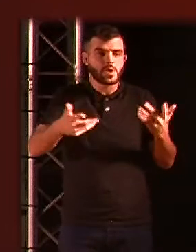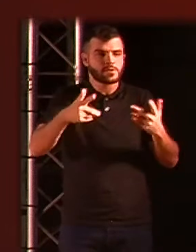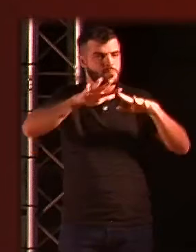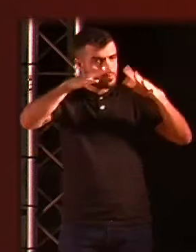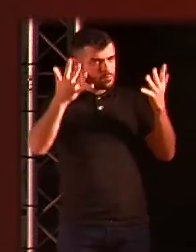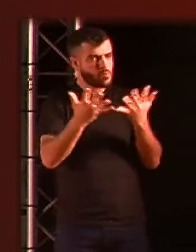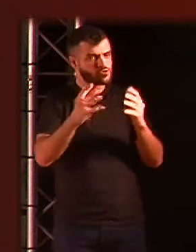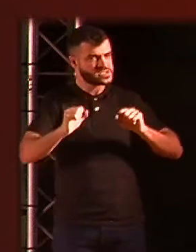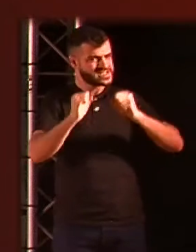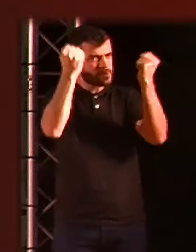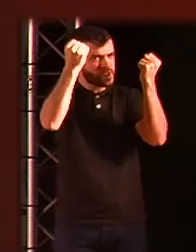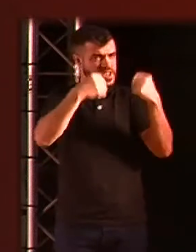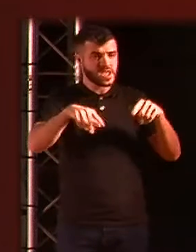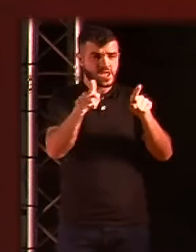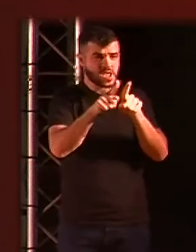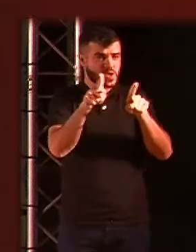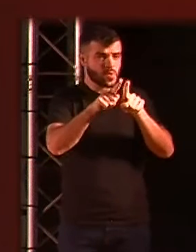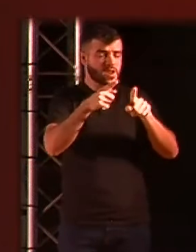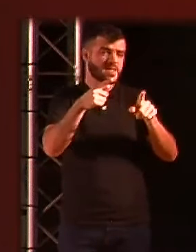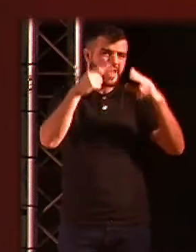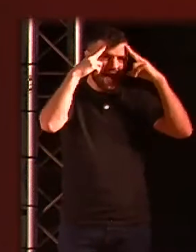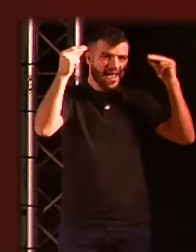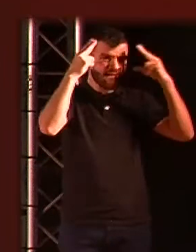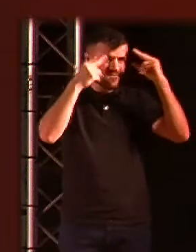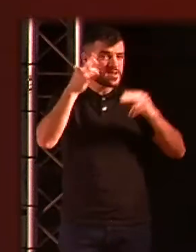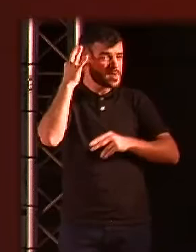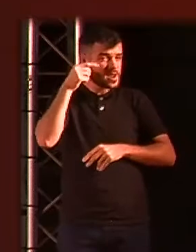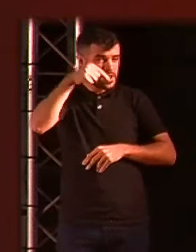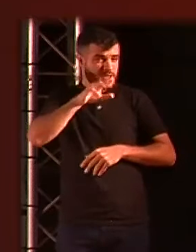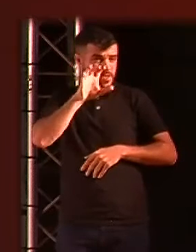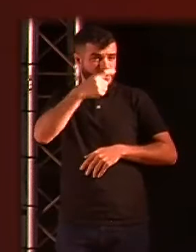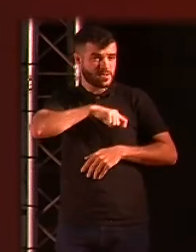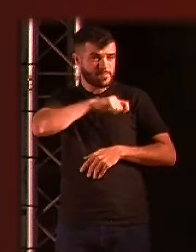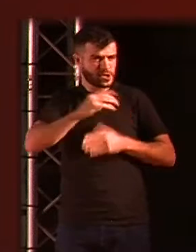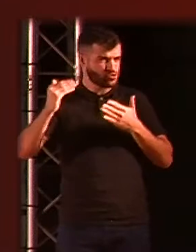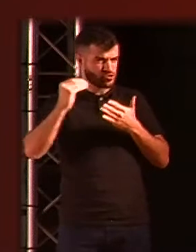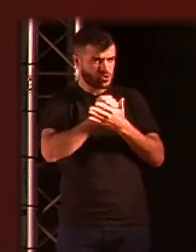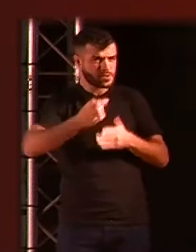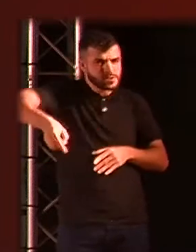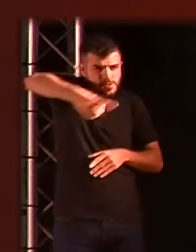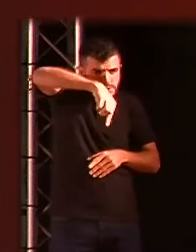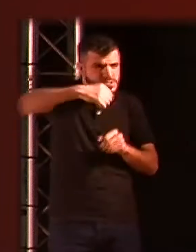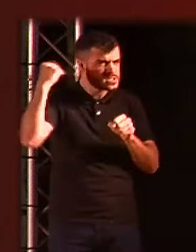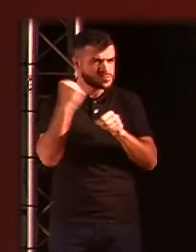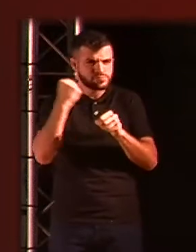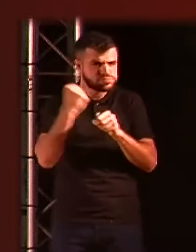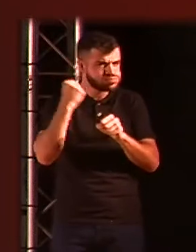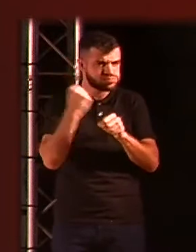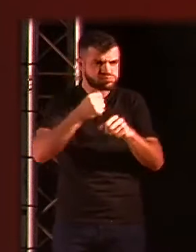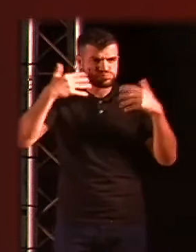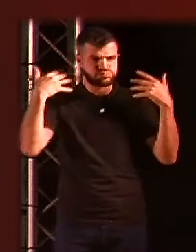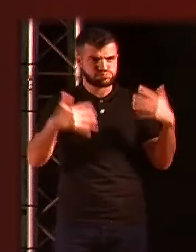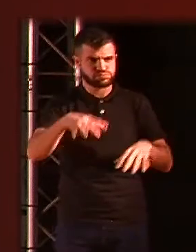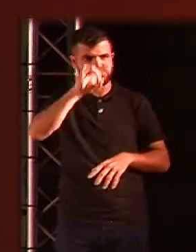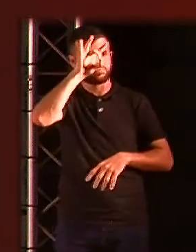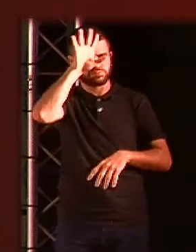mundo. Exactamente igual que todas las enfermedades de este país, que desarrollan un trabajo increíble.